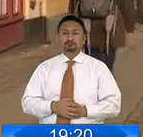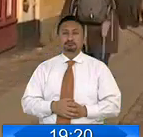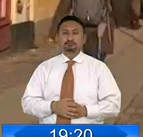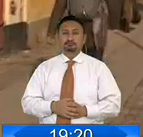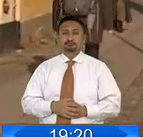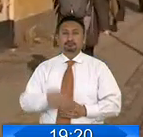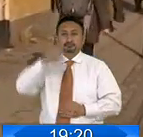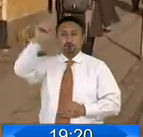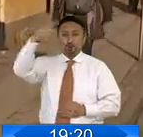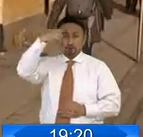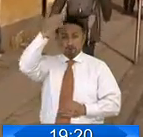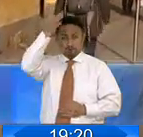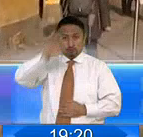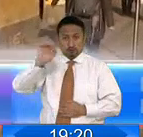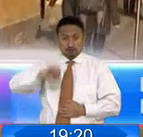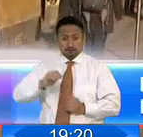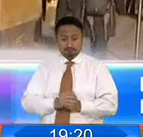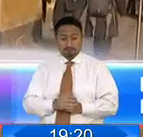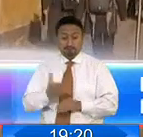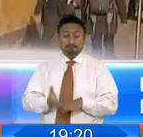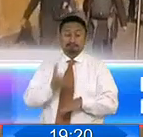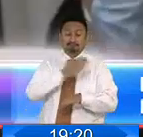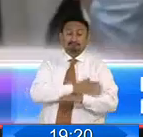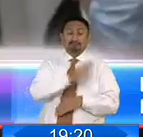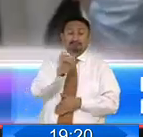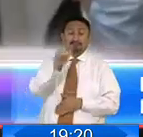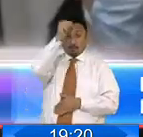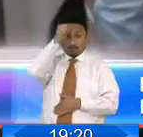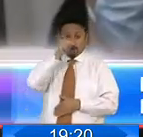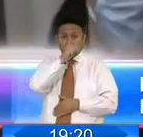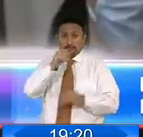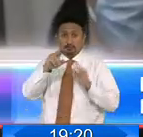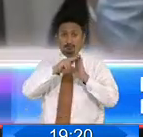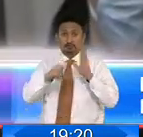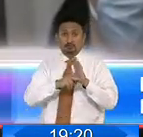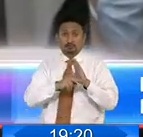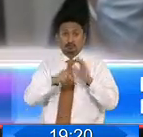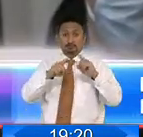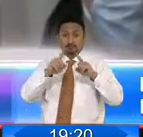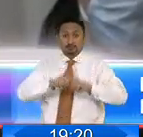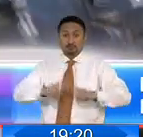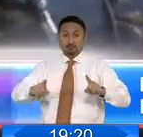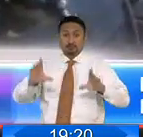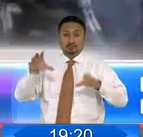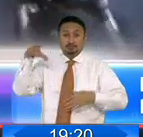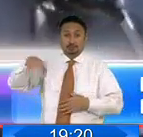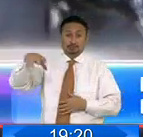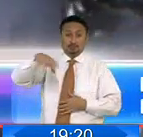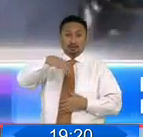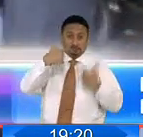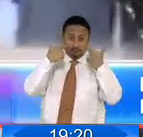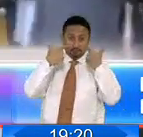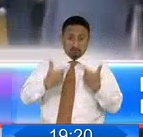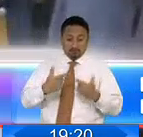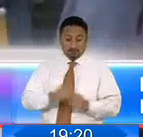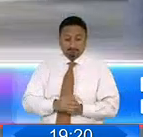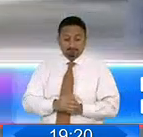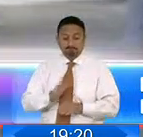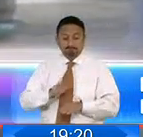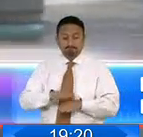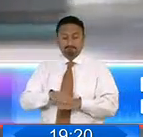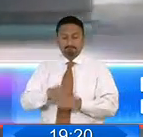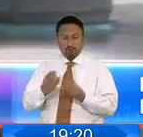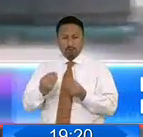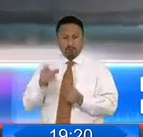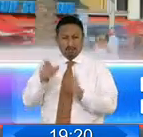el gobierno francés de su parte activo el pasado fin de semana medidas concentradas en varios departamentos y bajo vigilancia esto debido a su